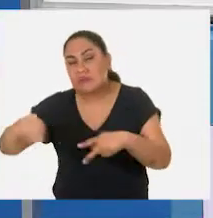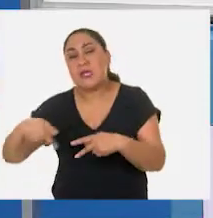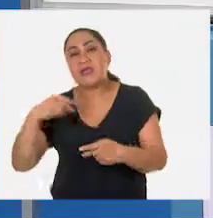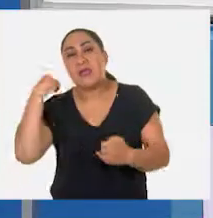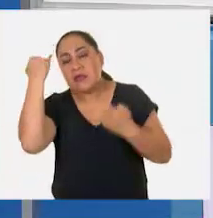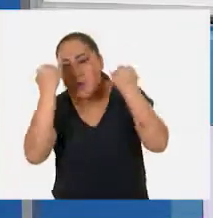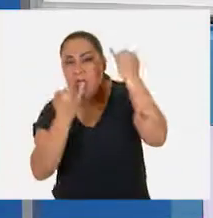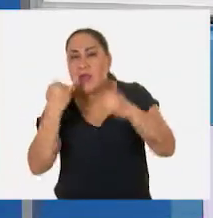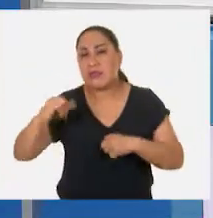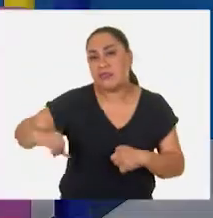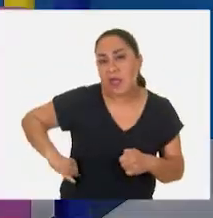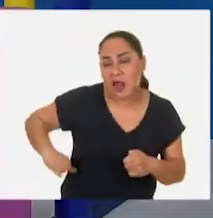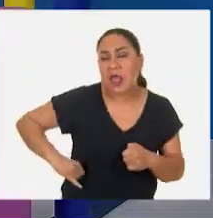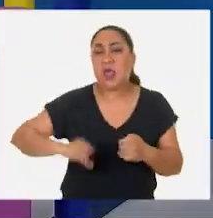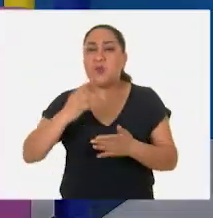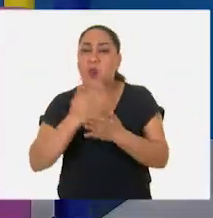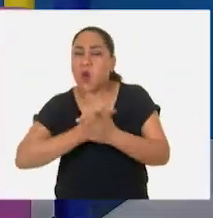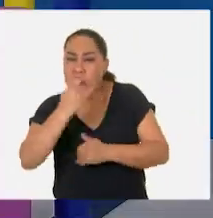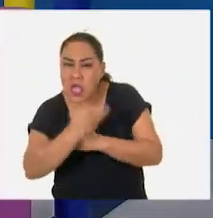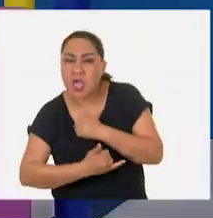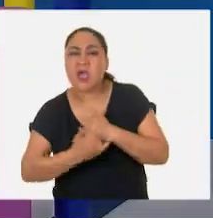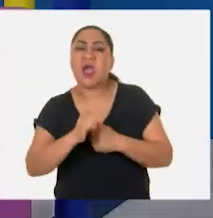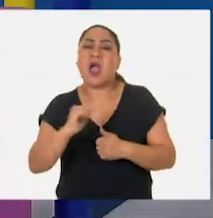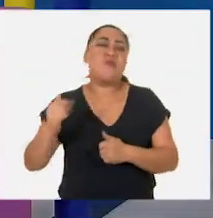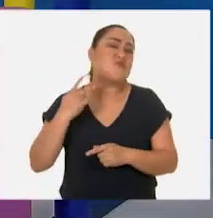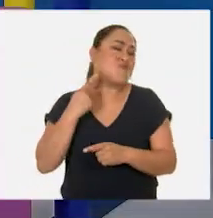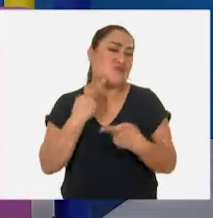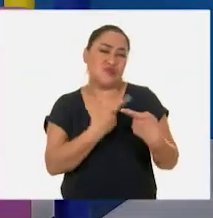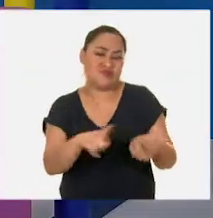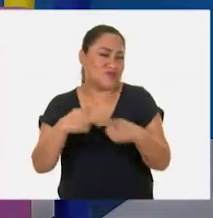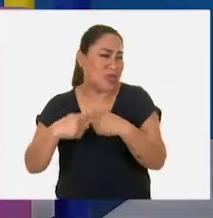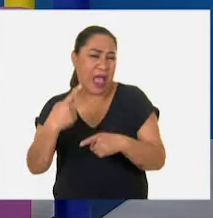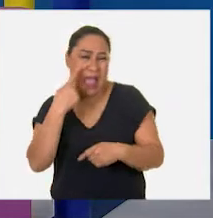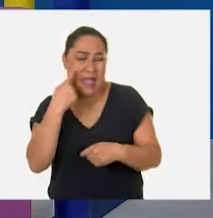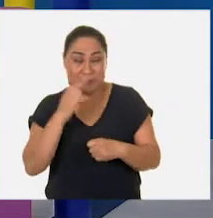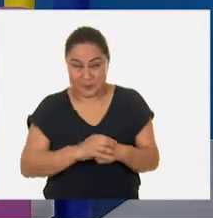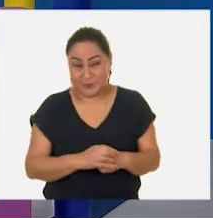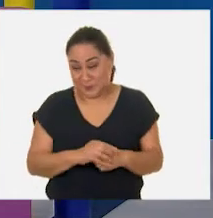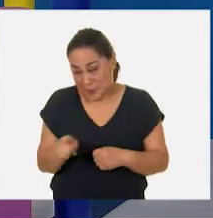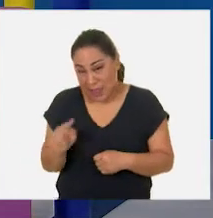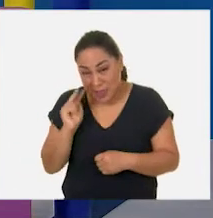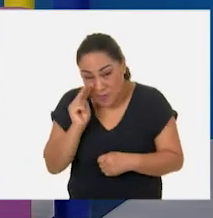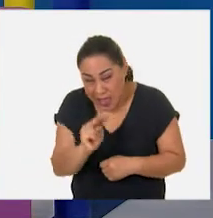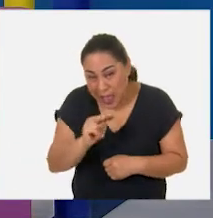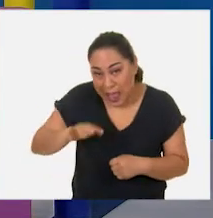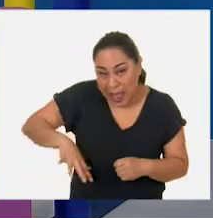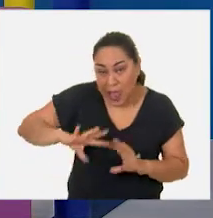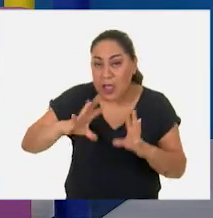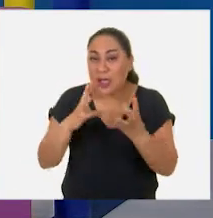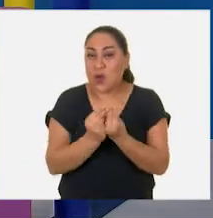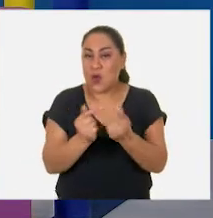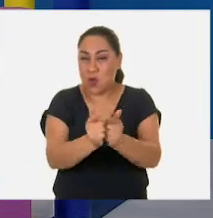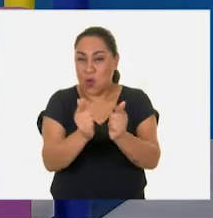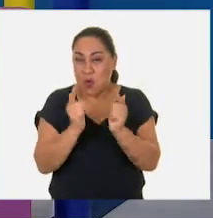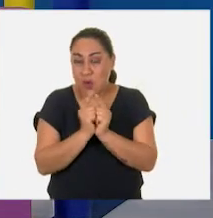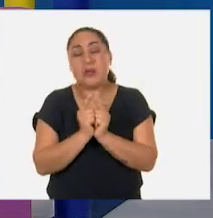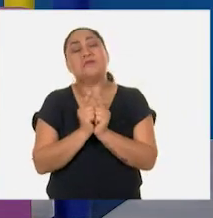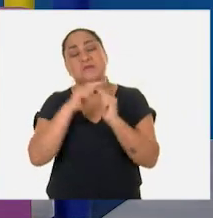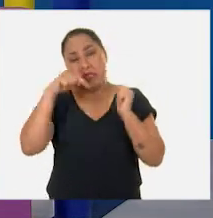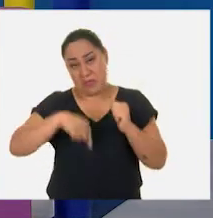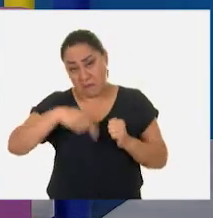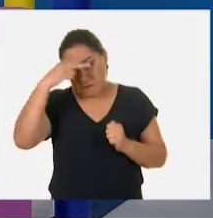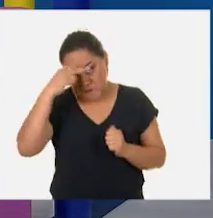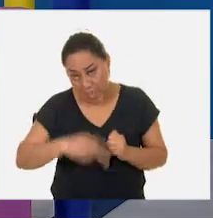e ideas políticas. Y justo como lo has podido observar en tu grupo, Ale, con tus compañeros y tus compañeras, en México y en